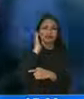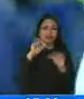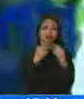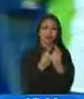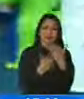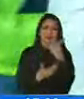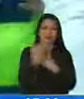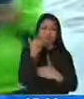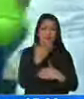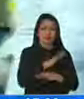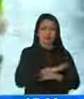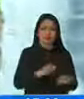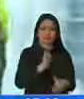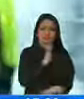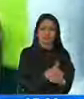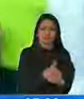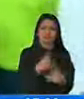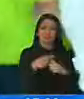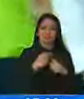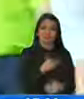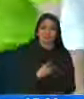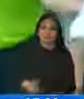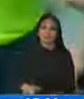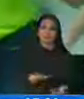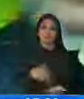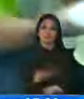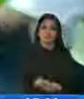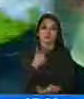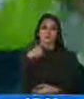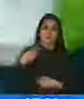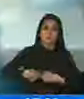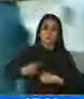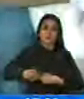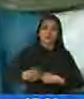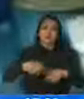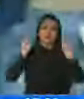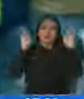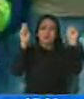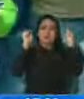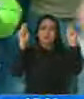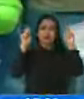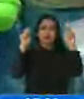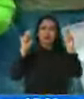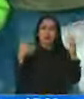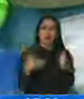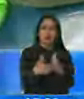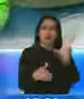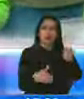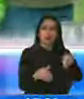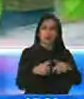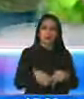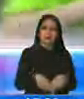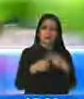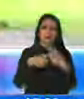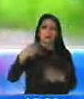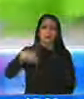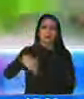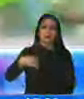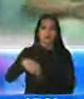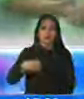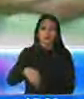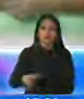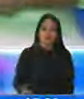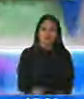partidocracia". Se asegura que el expresidente regresará para participar activamente de la campaña electoral que arranca este miércoles, y lo hará